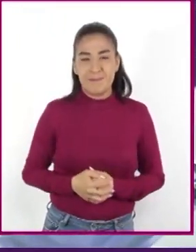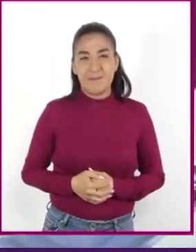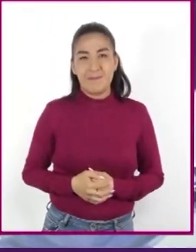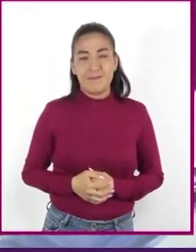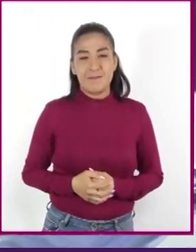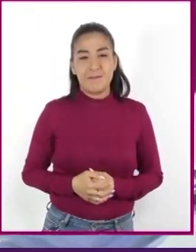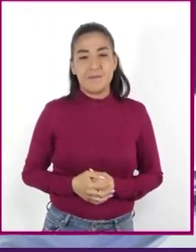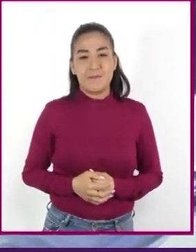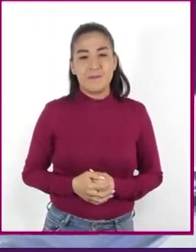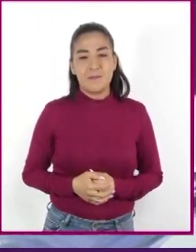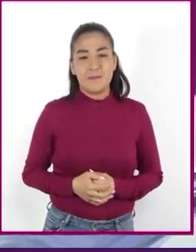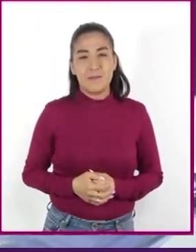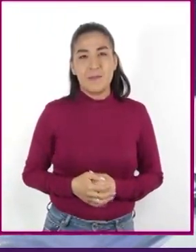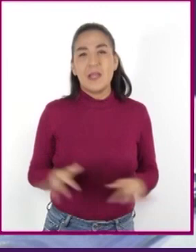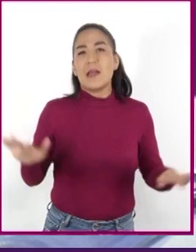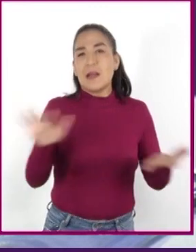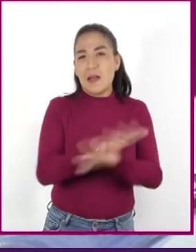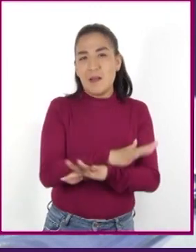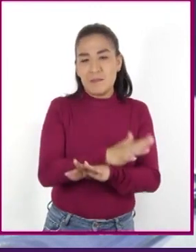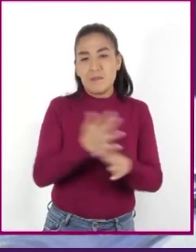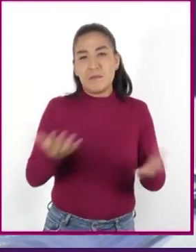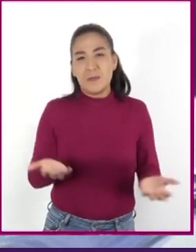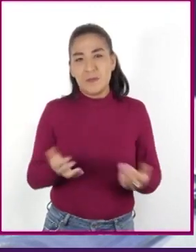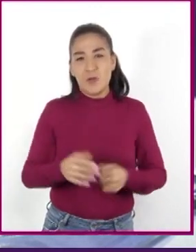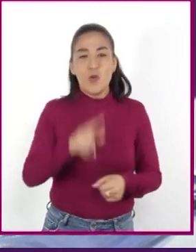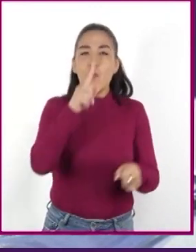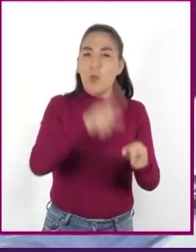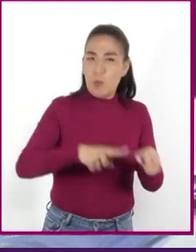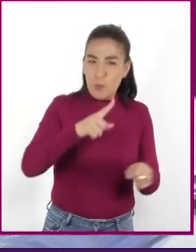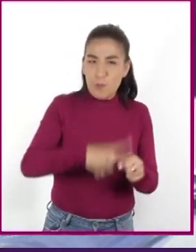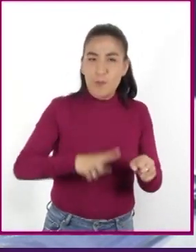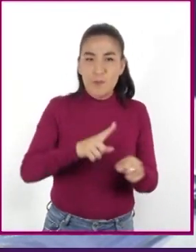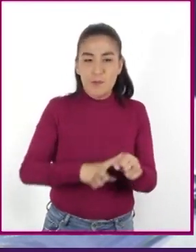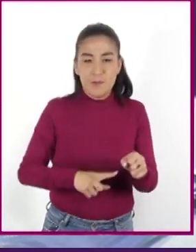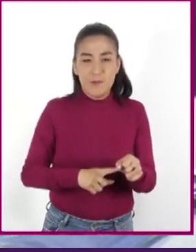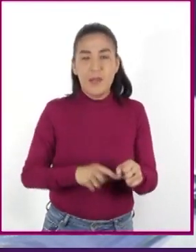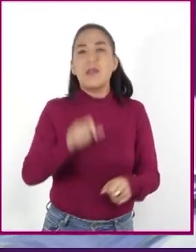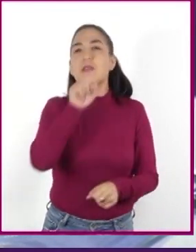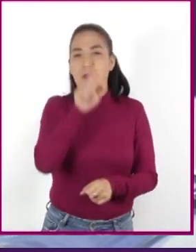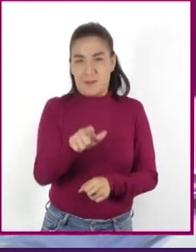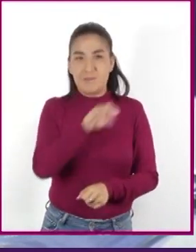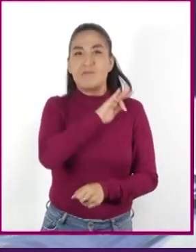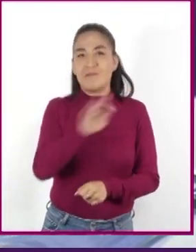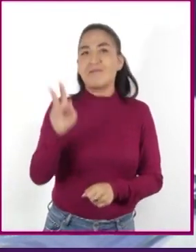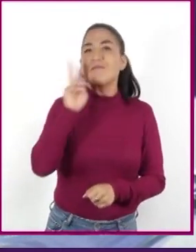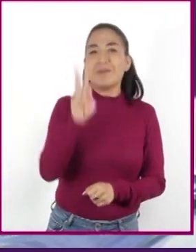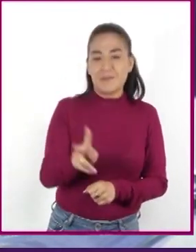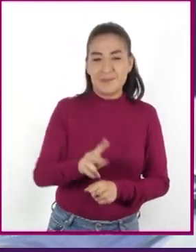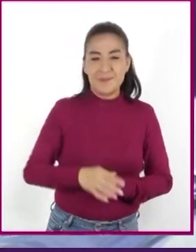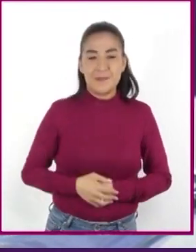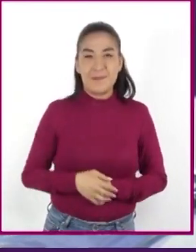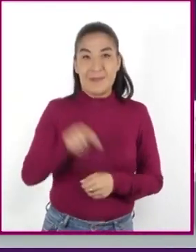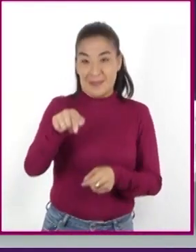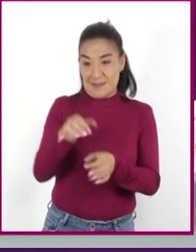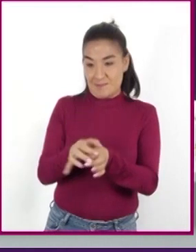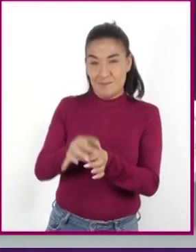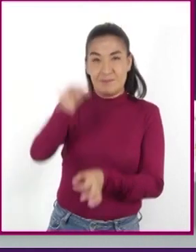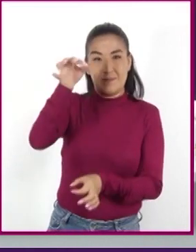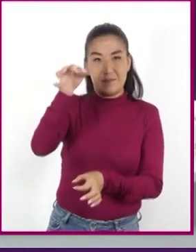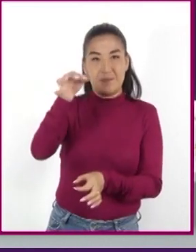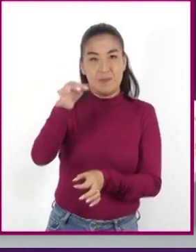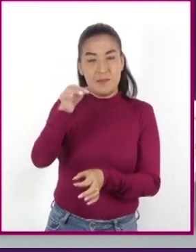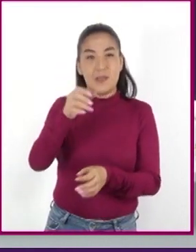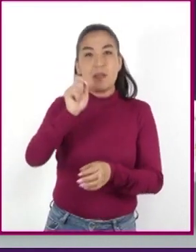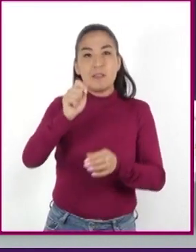cambio en su color y también podemos observar que en la probeta